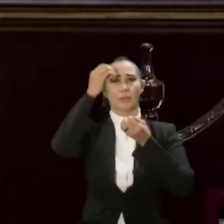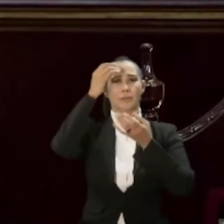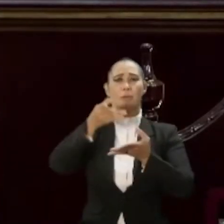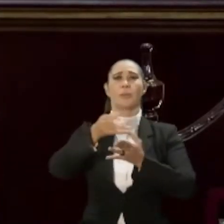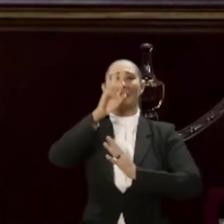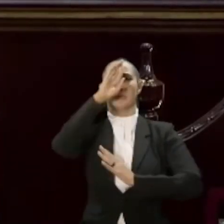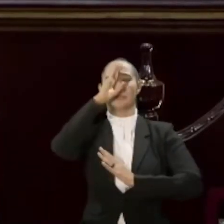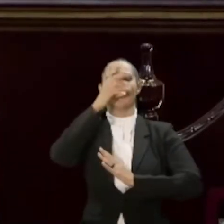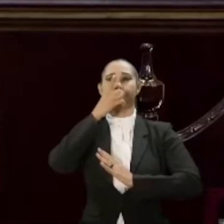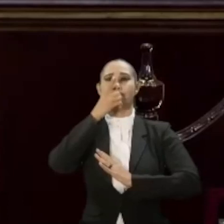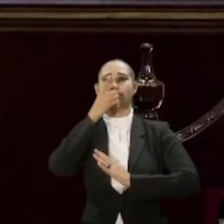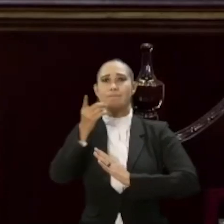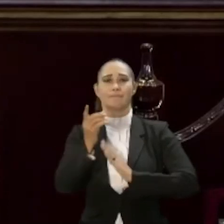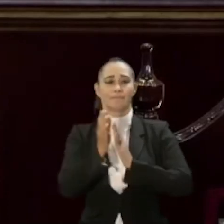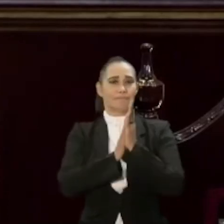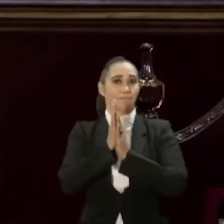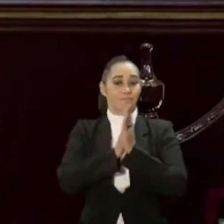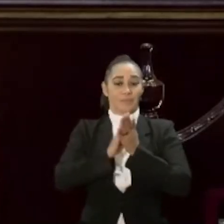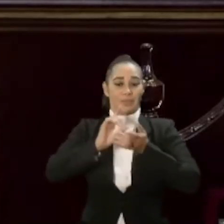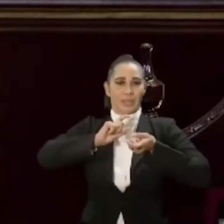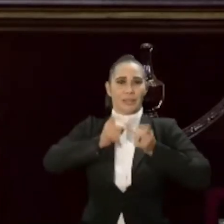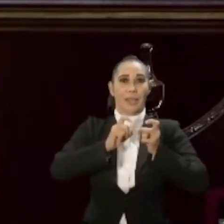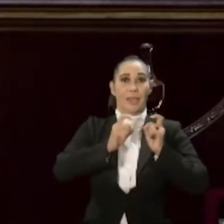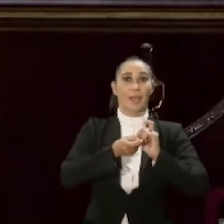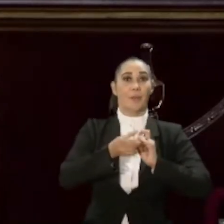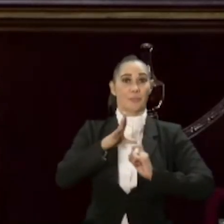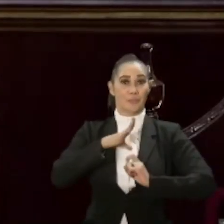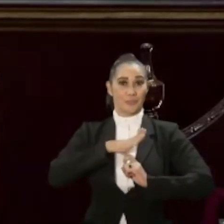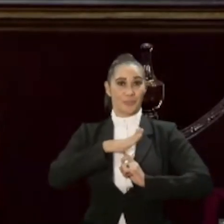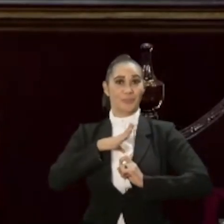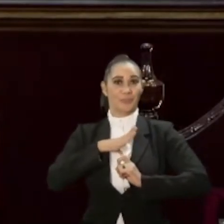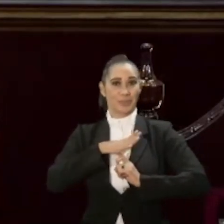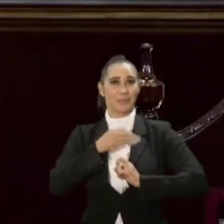República Dominicana vibrante que está cambiando para bien.